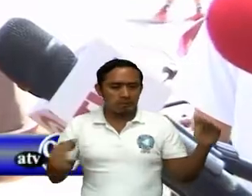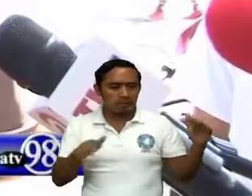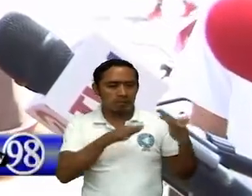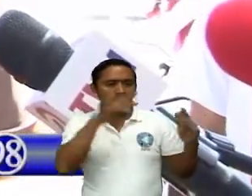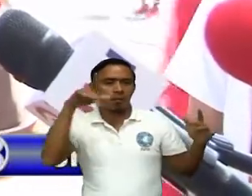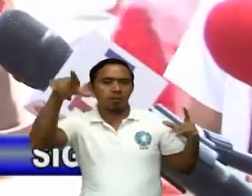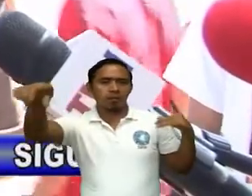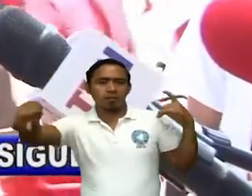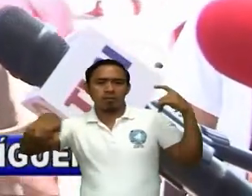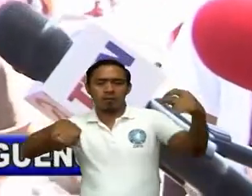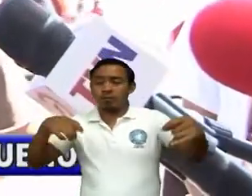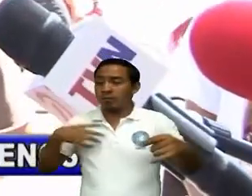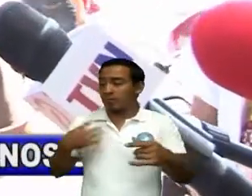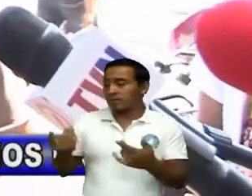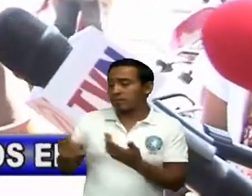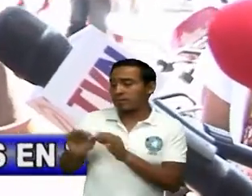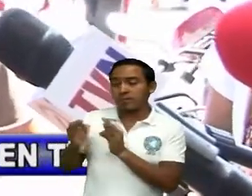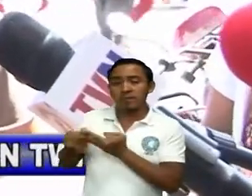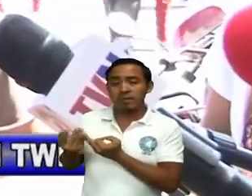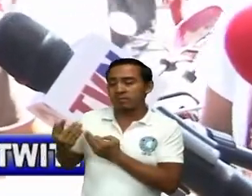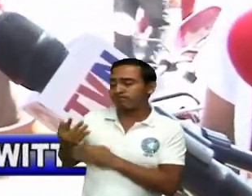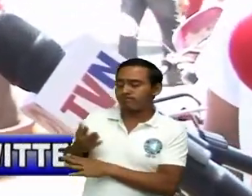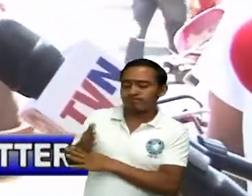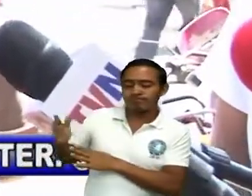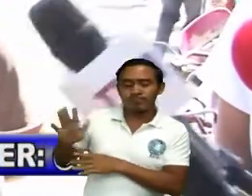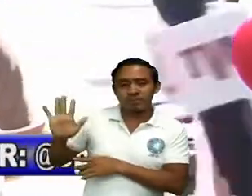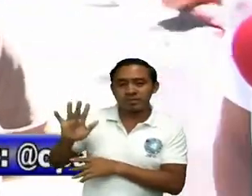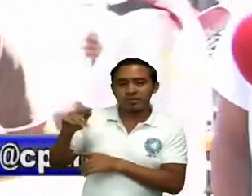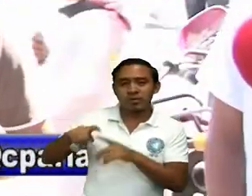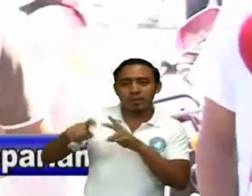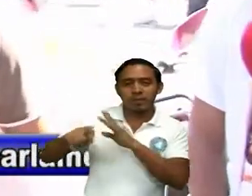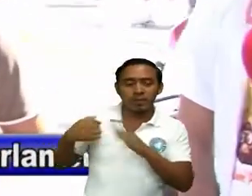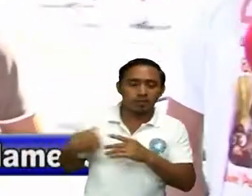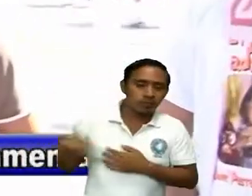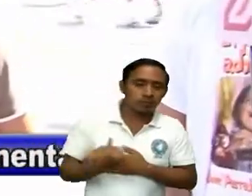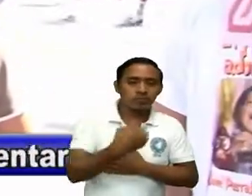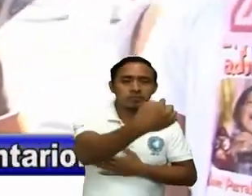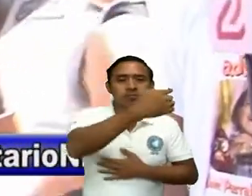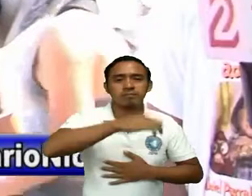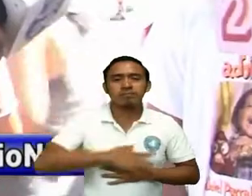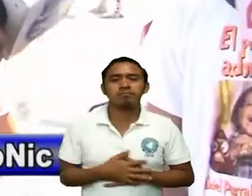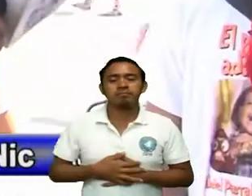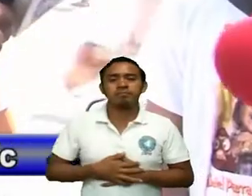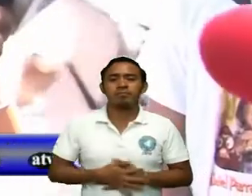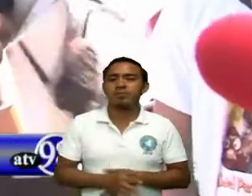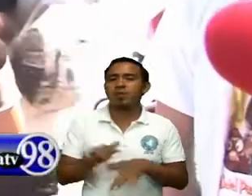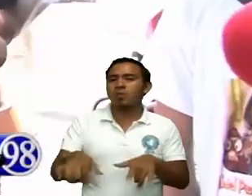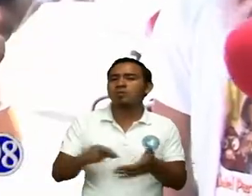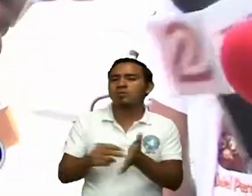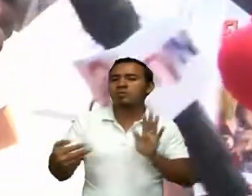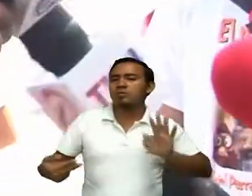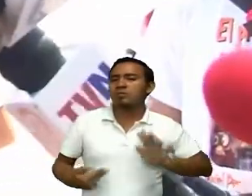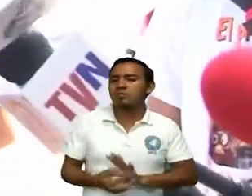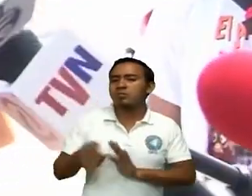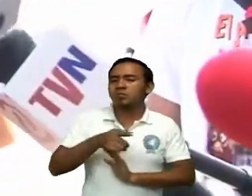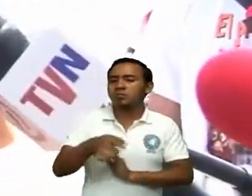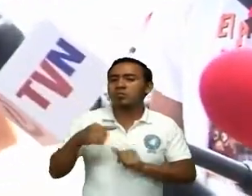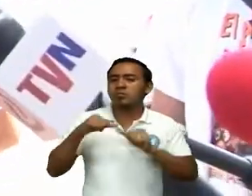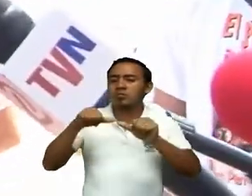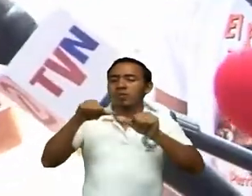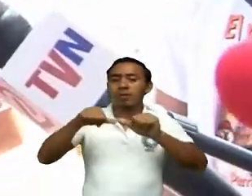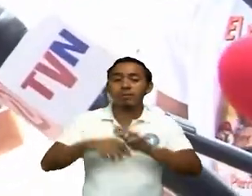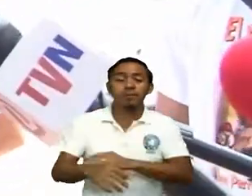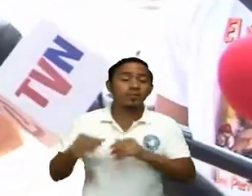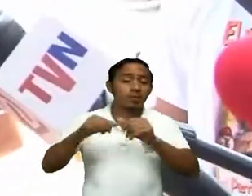lejanas, ¿verdad?, que dejaron a su familia por largos 5 meses. Muchas gracias. Ahora el legado de la juventud de estos tiempos, ¿qué significa para ustedes continuar?